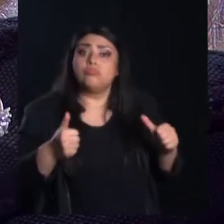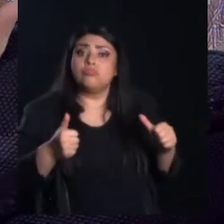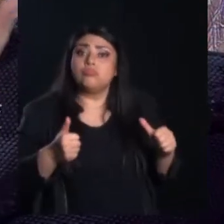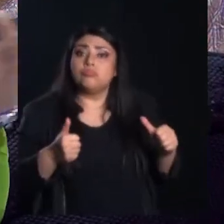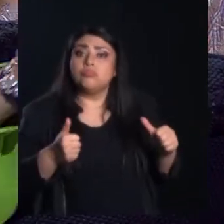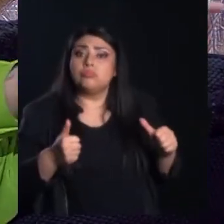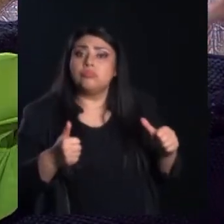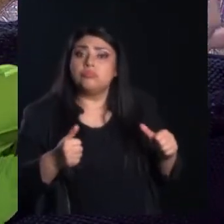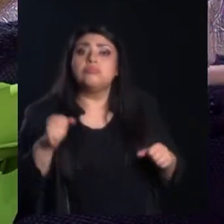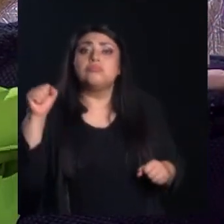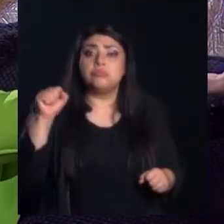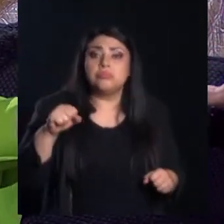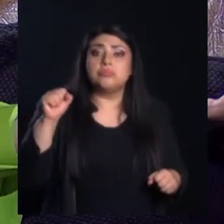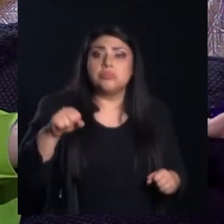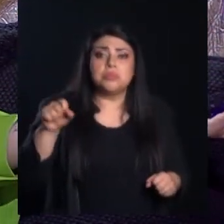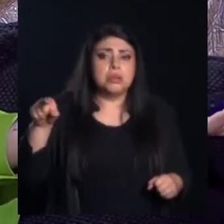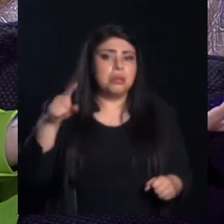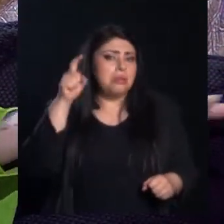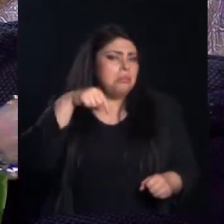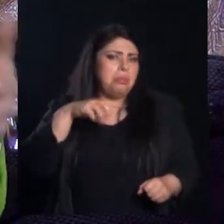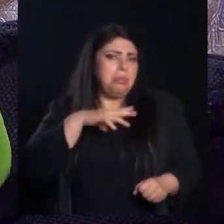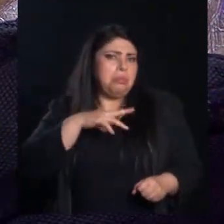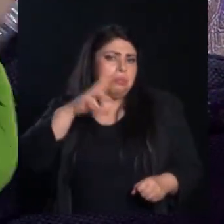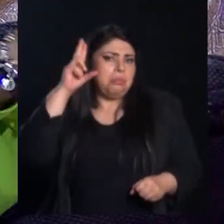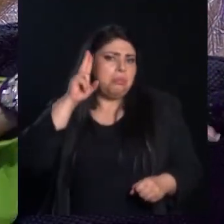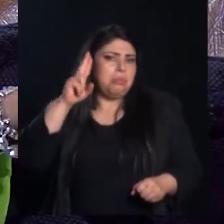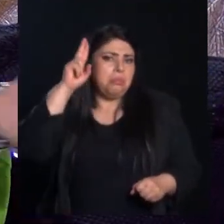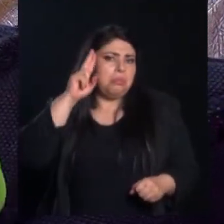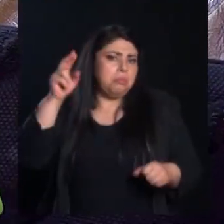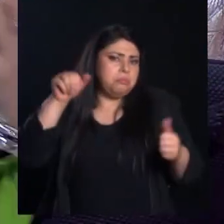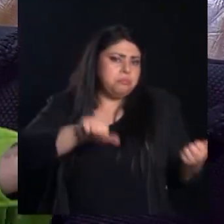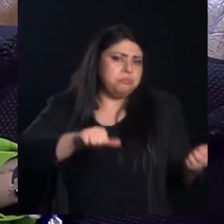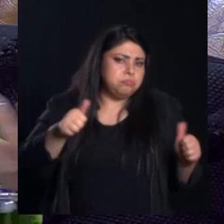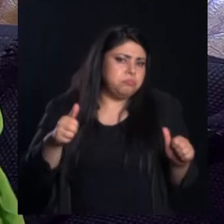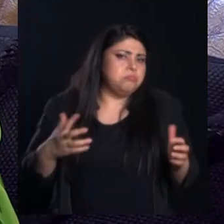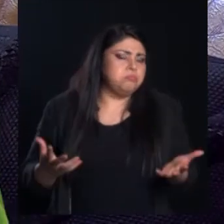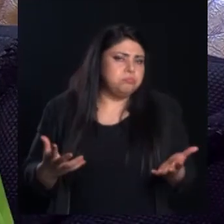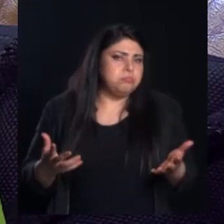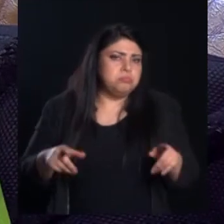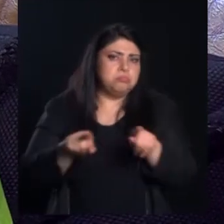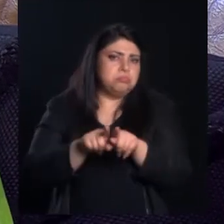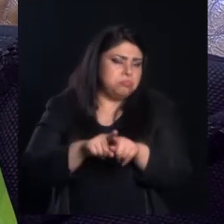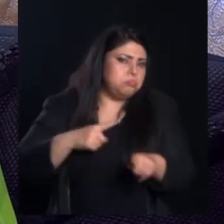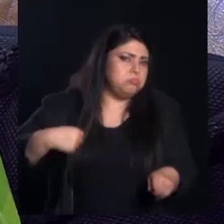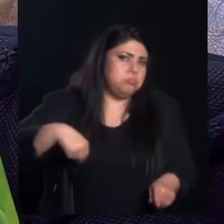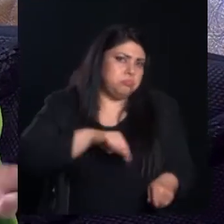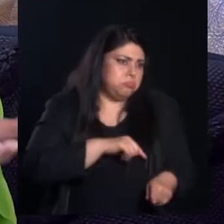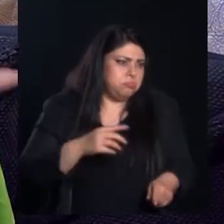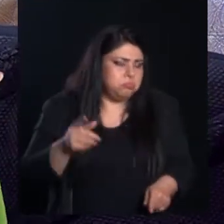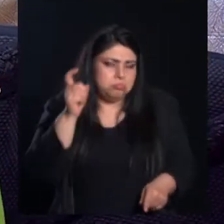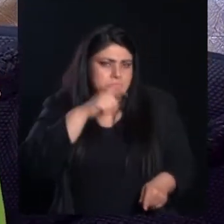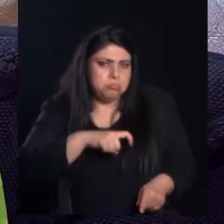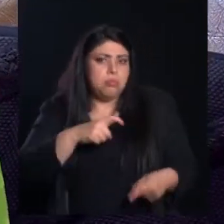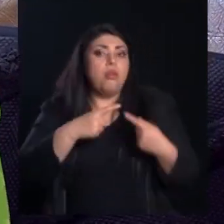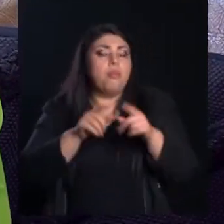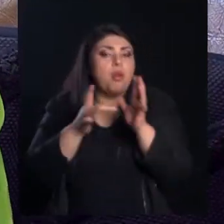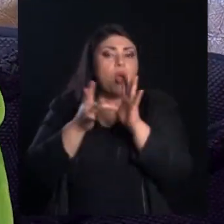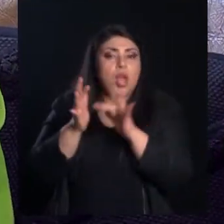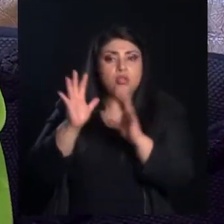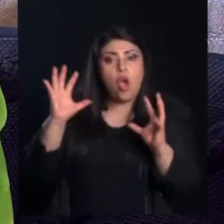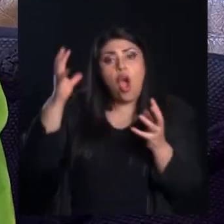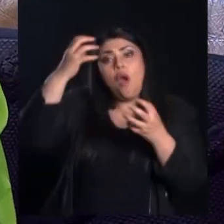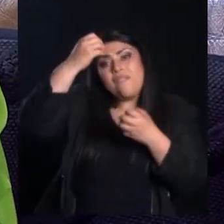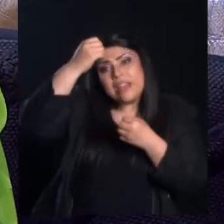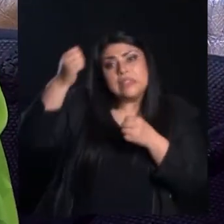él no tenía por qué ser bautizado verdad porque él no era un hombre pecador como todos los otros ojos pero me gusta que él fue o sea